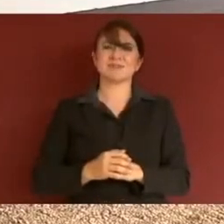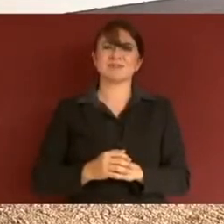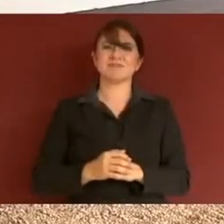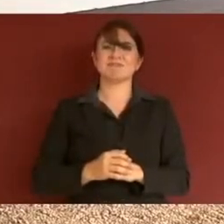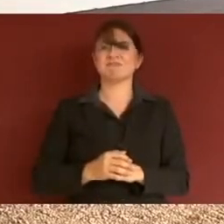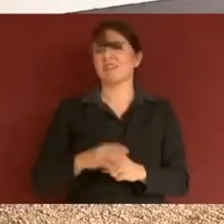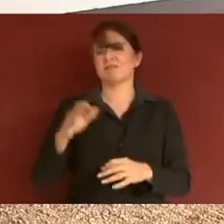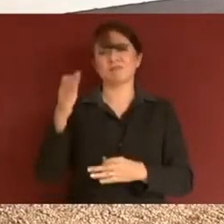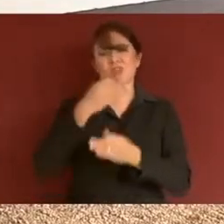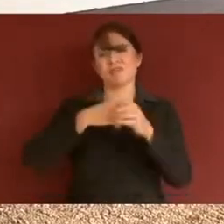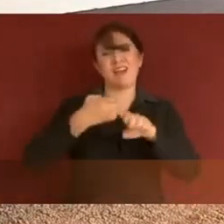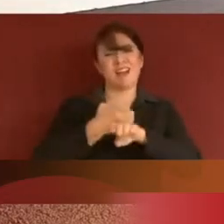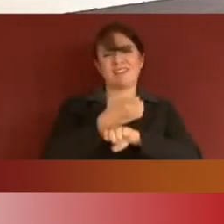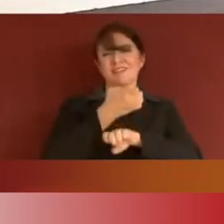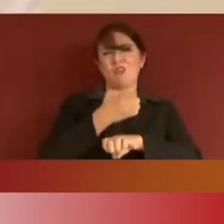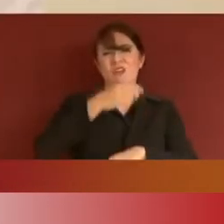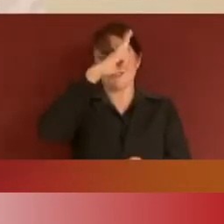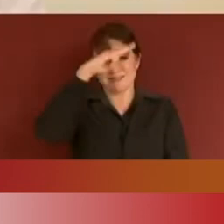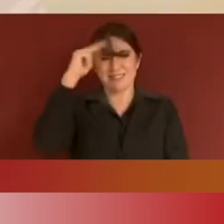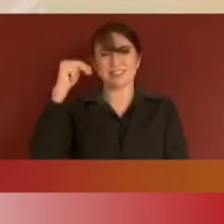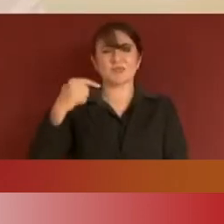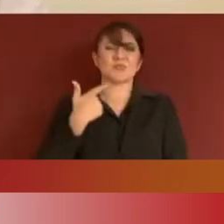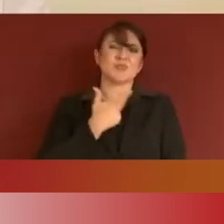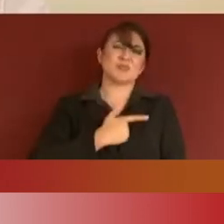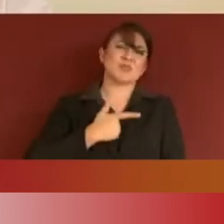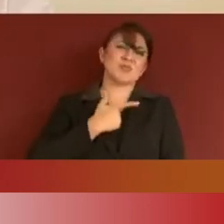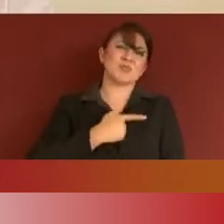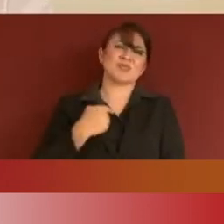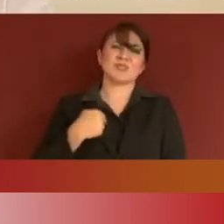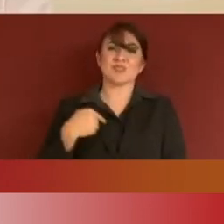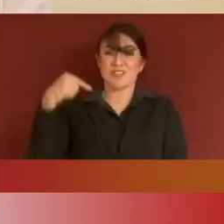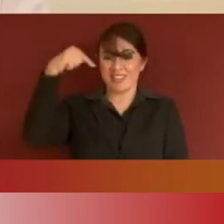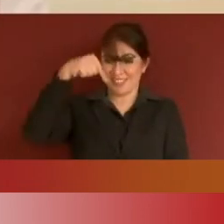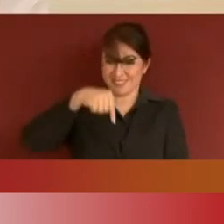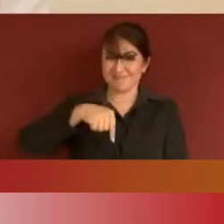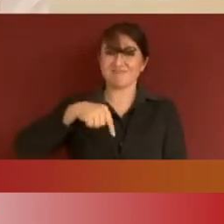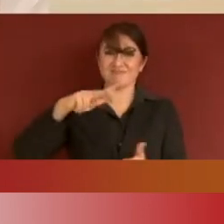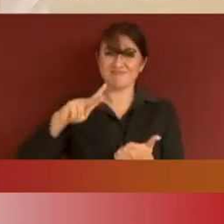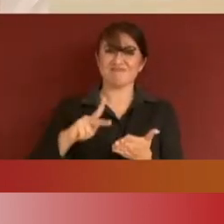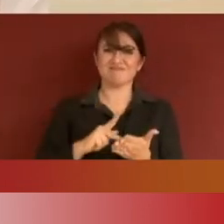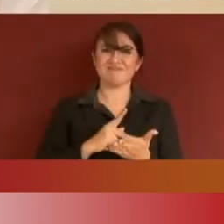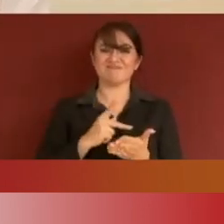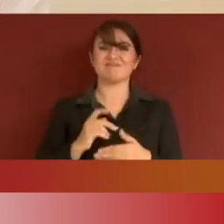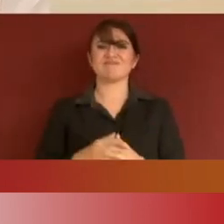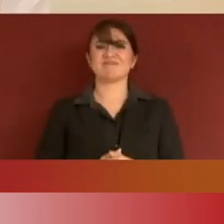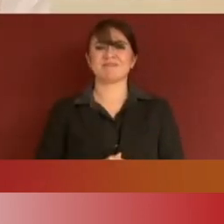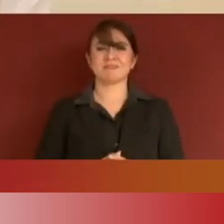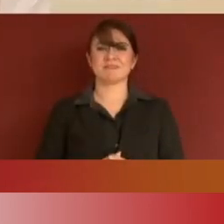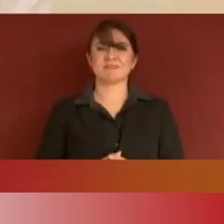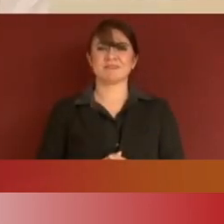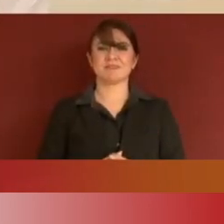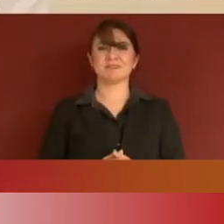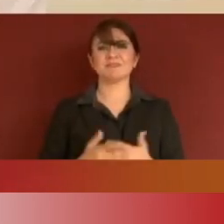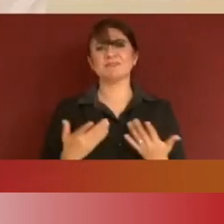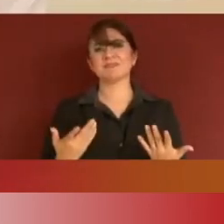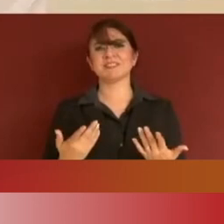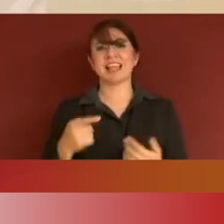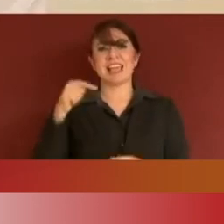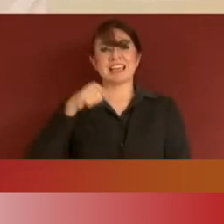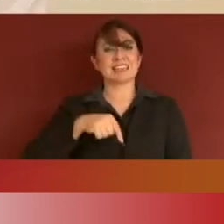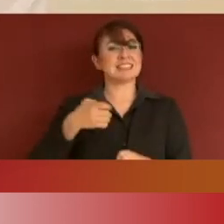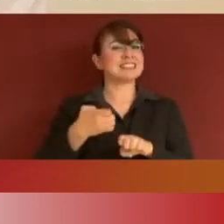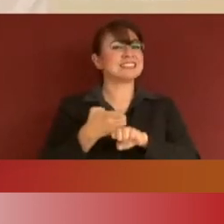y del estado de Nayarit, me da mucho gusto estar de nuevo en este estado,